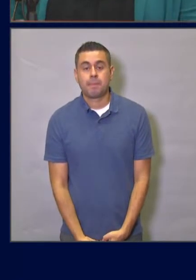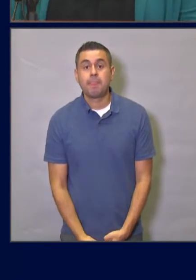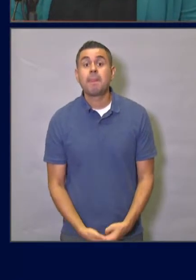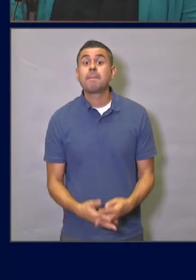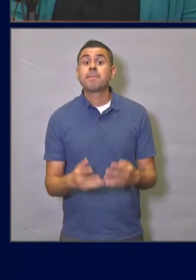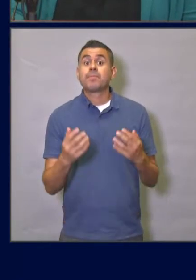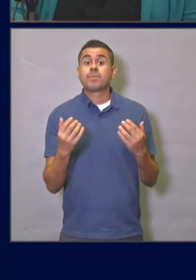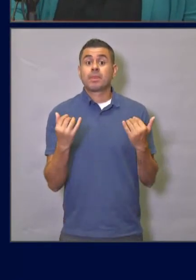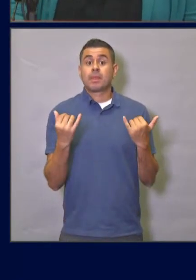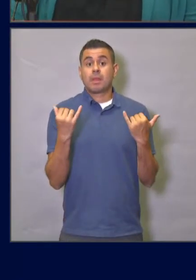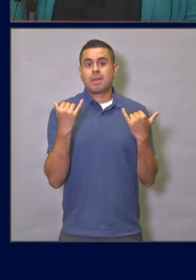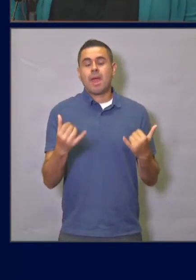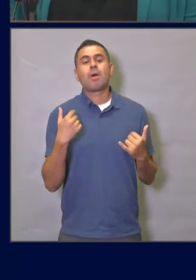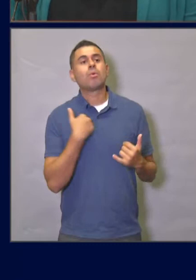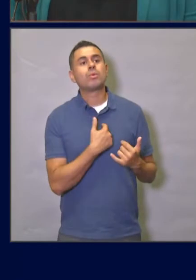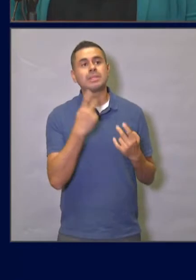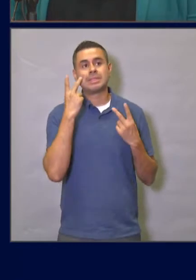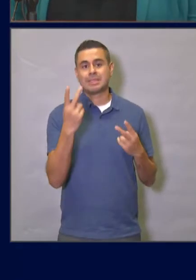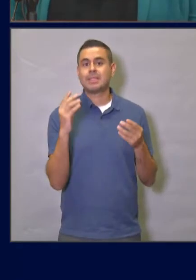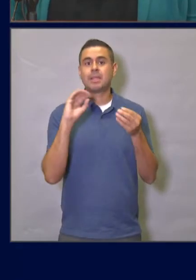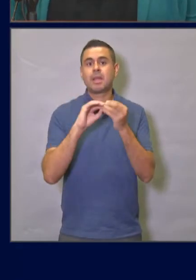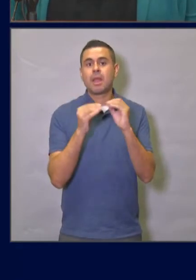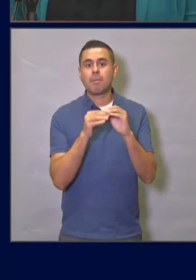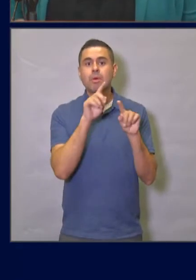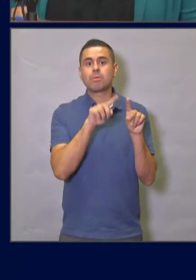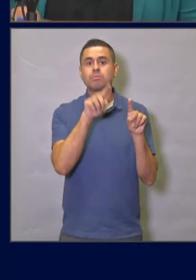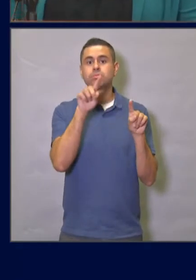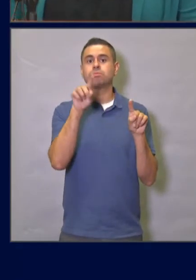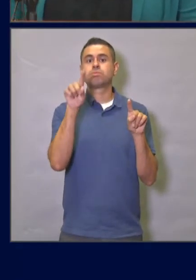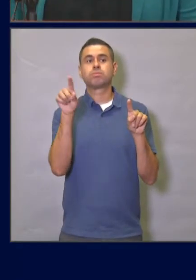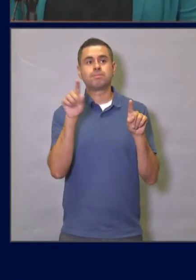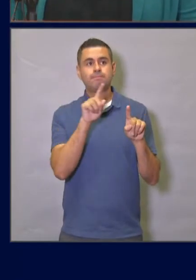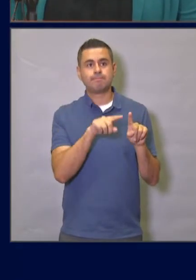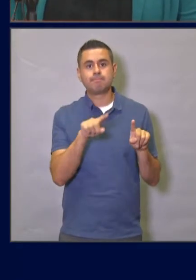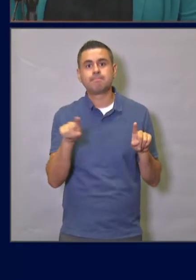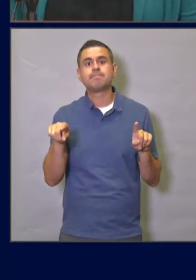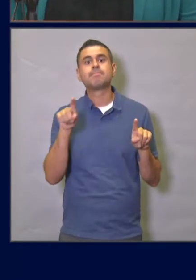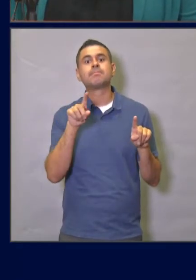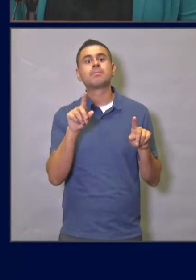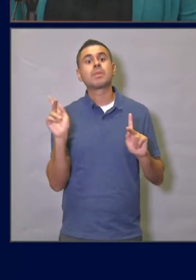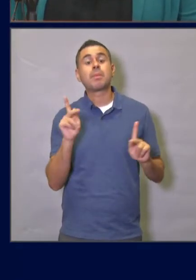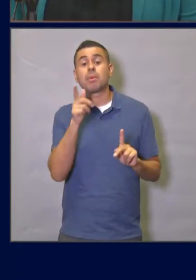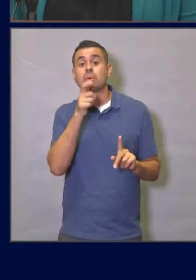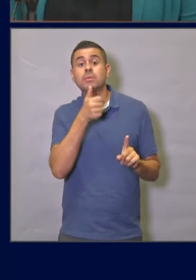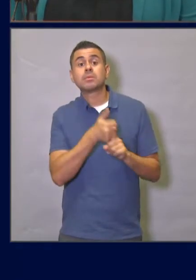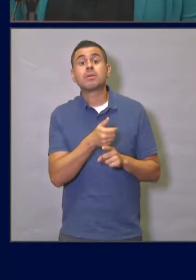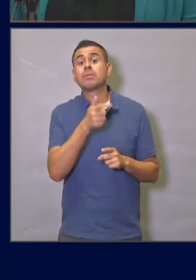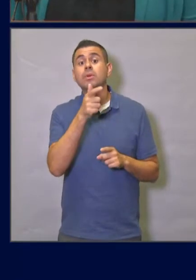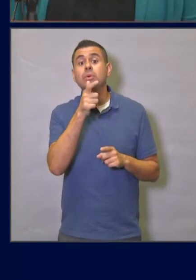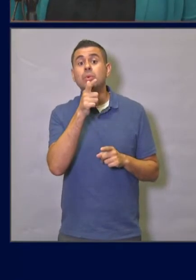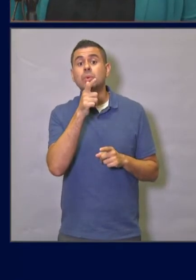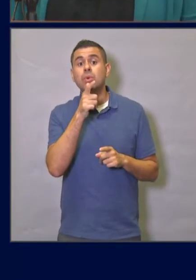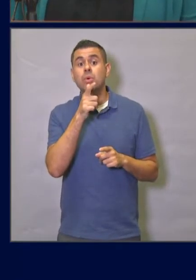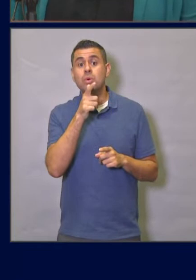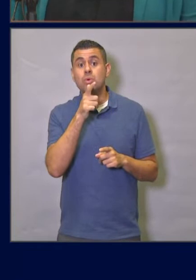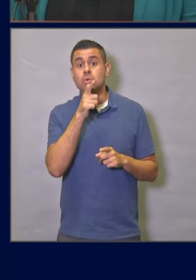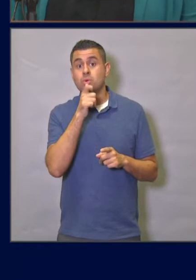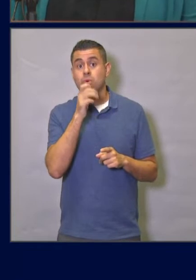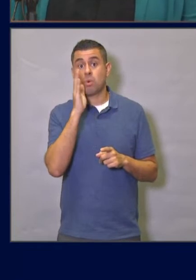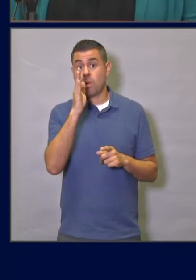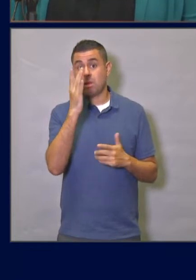Y continuamos viendo tasas de mortalidad más altas entre las personas que viven en áreas con menos